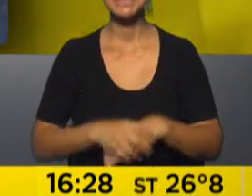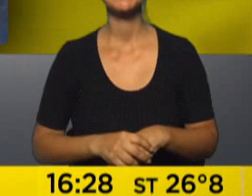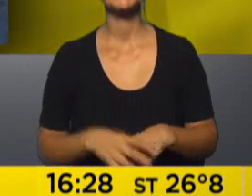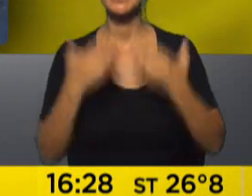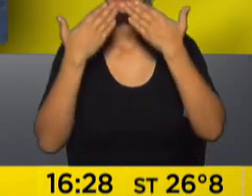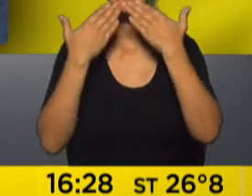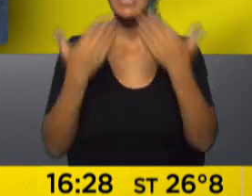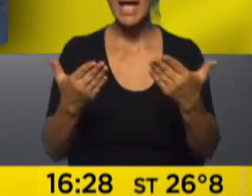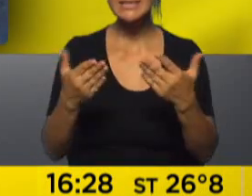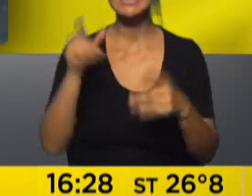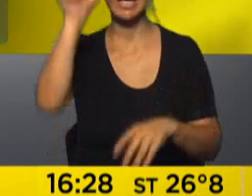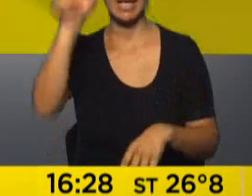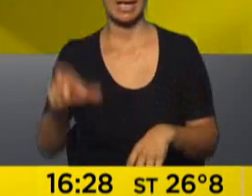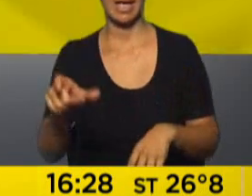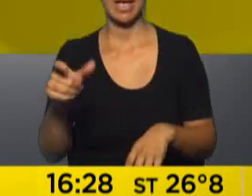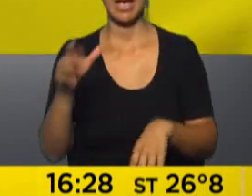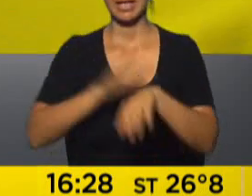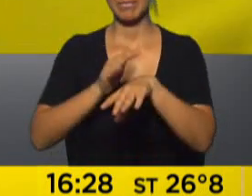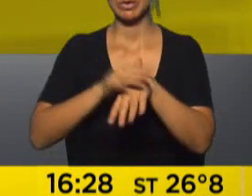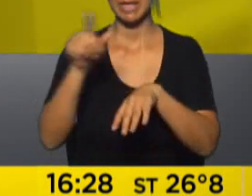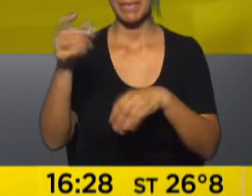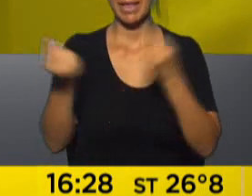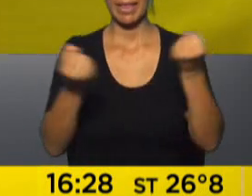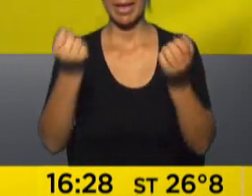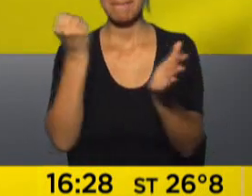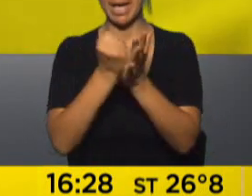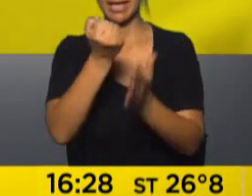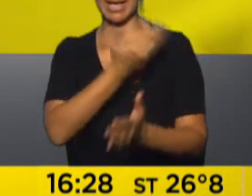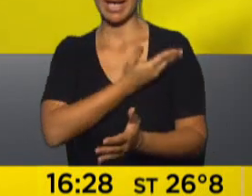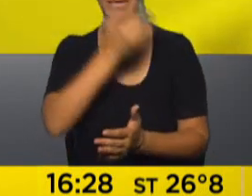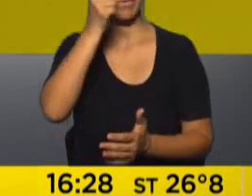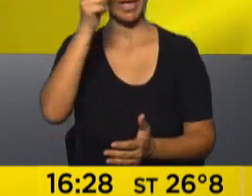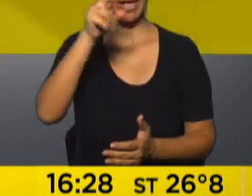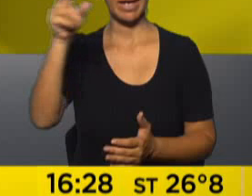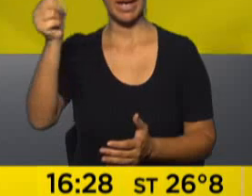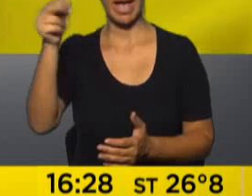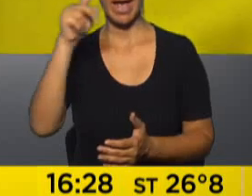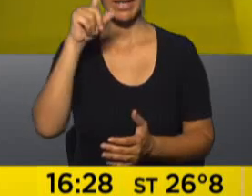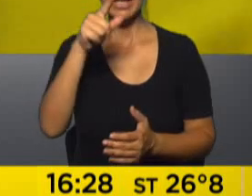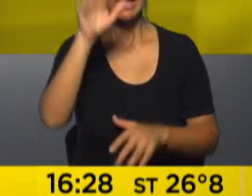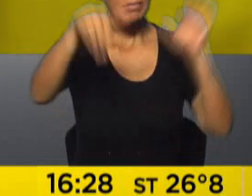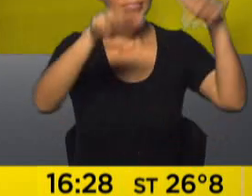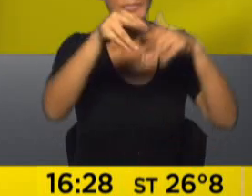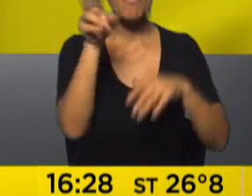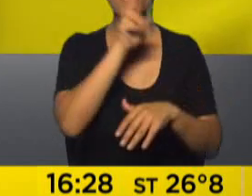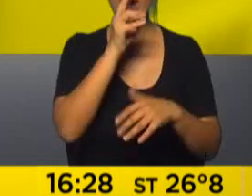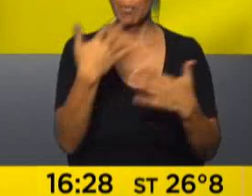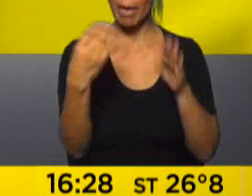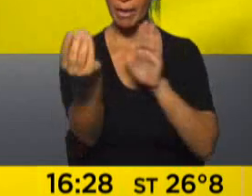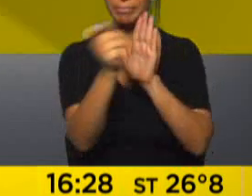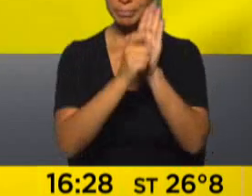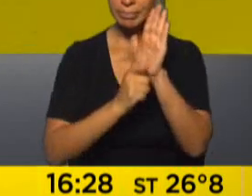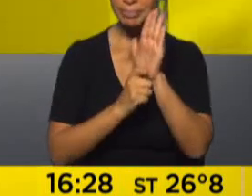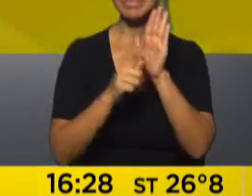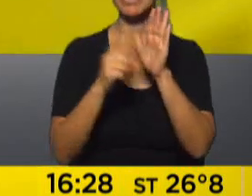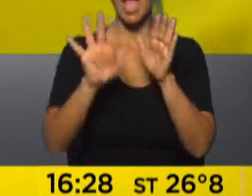Mattia Binotto, team manager de Ferrari, quien instó a las mujeres a inscribirse en la academia de la marca italiana. Así anunció que está